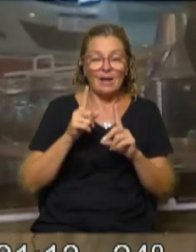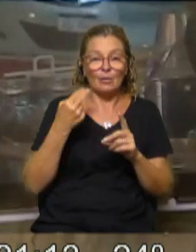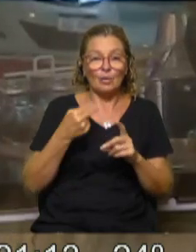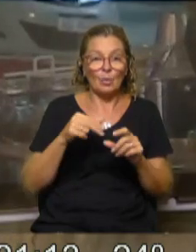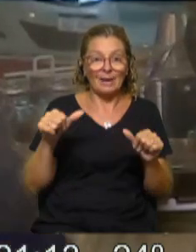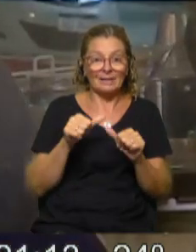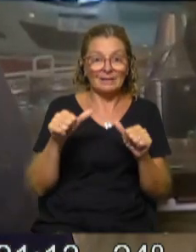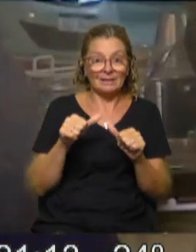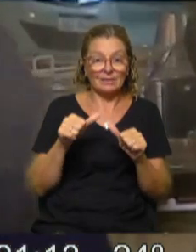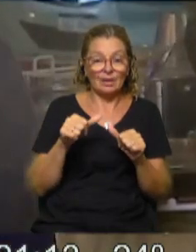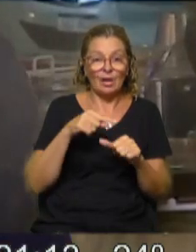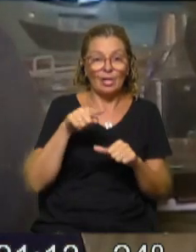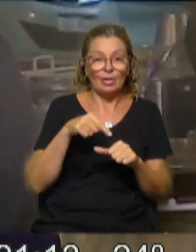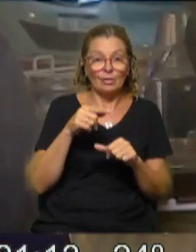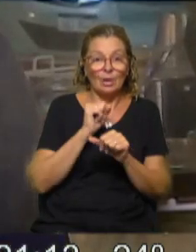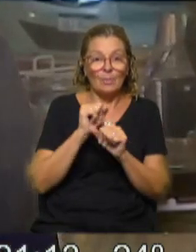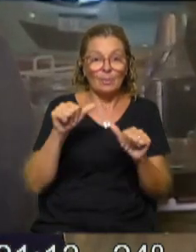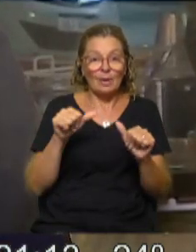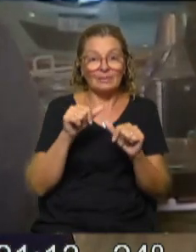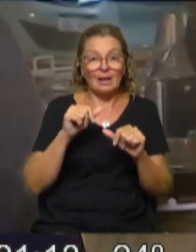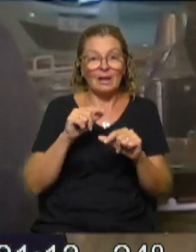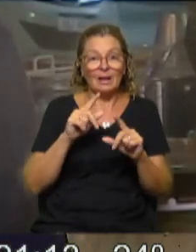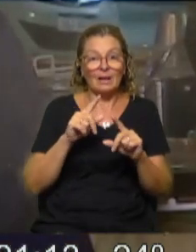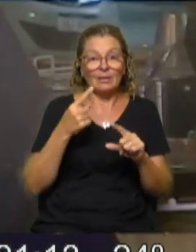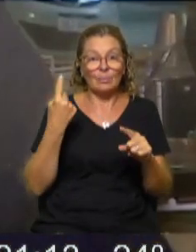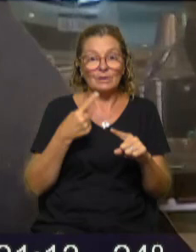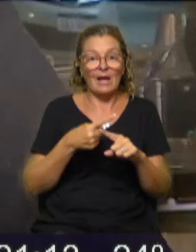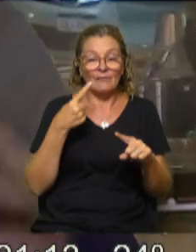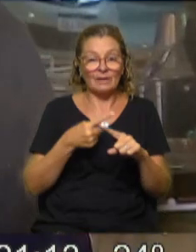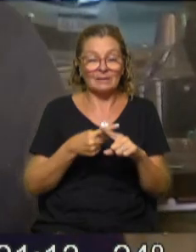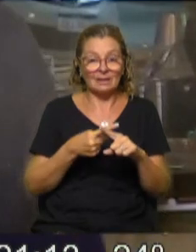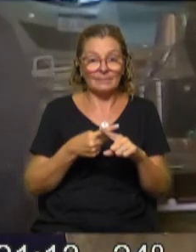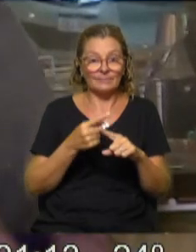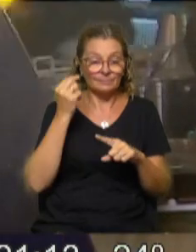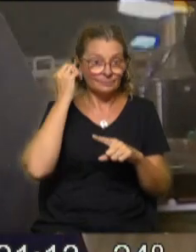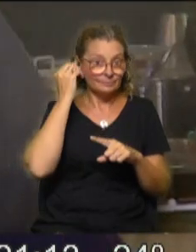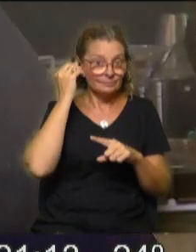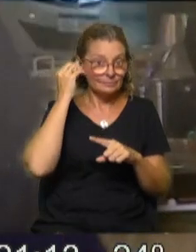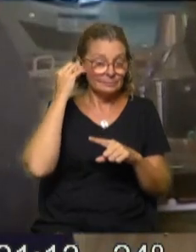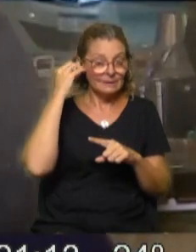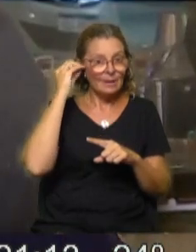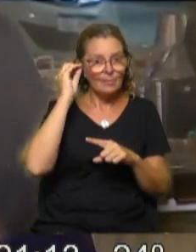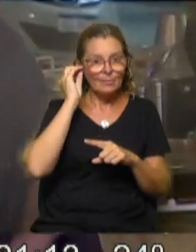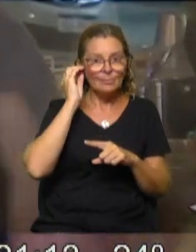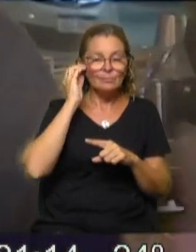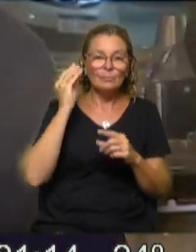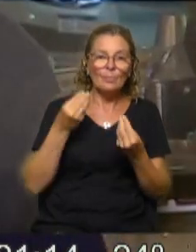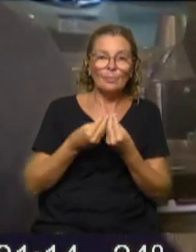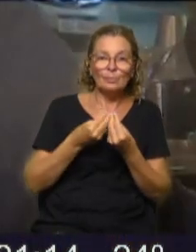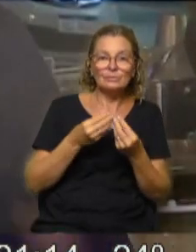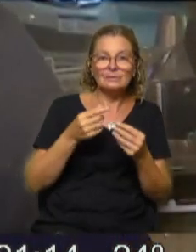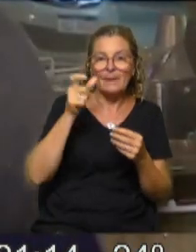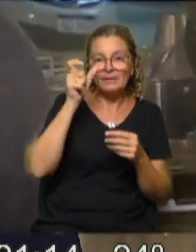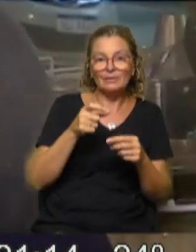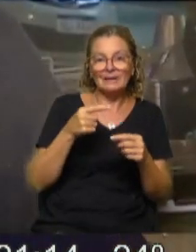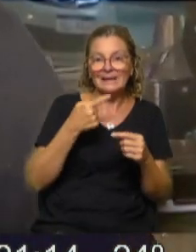hizo. ¿De dónde podemos hacer algo nosotros de vuelta? Desde una fiesta. Nosotros, muchos seguidores que siempre nos dicen, vos, para hagan fiestas,